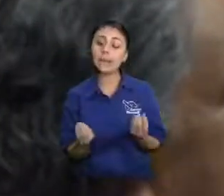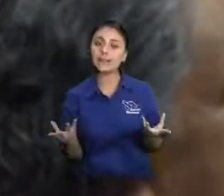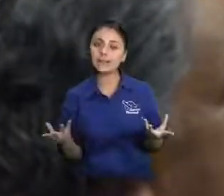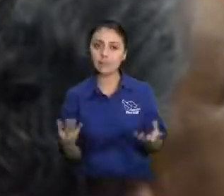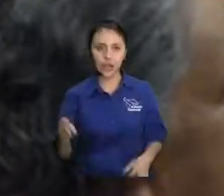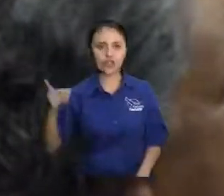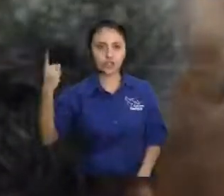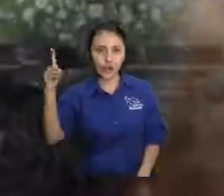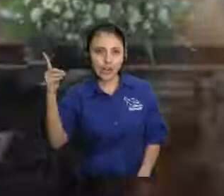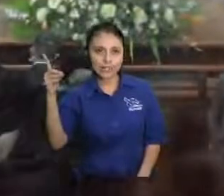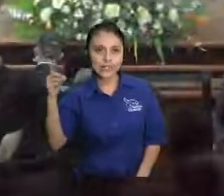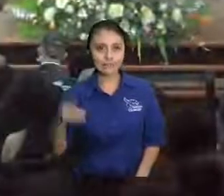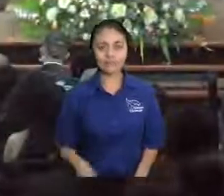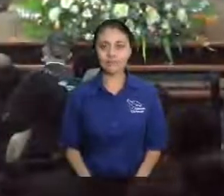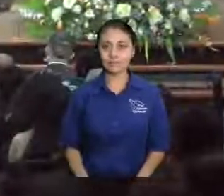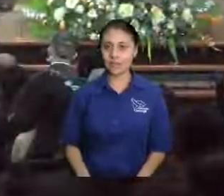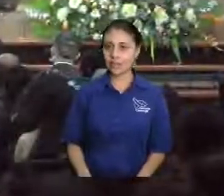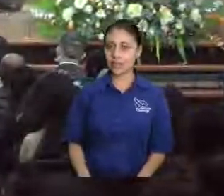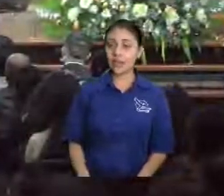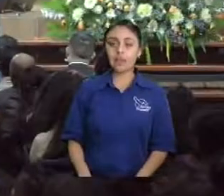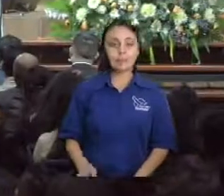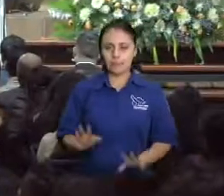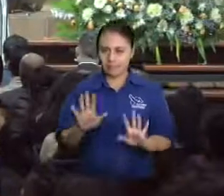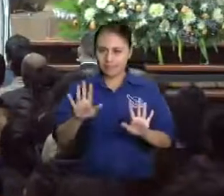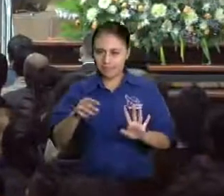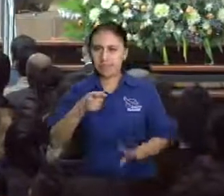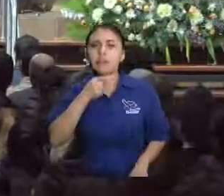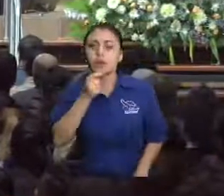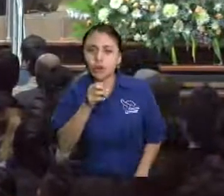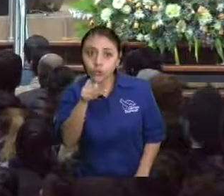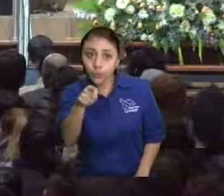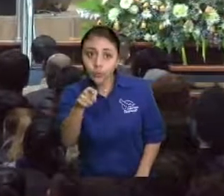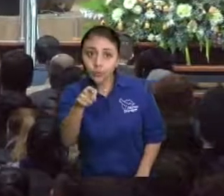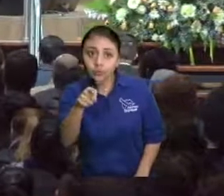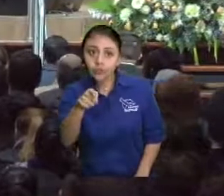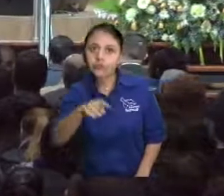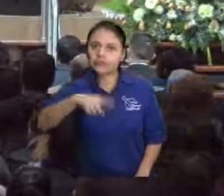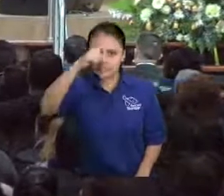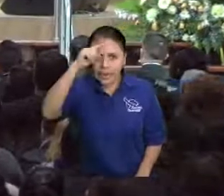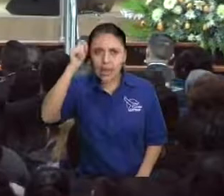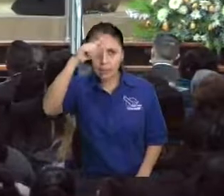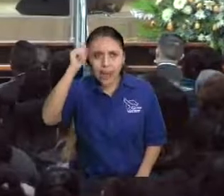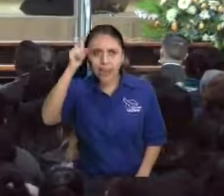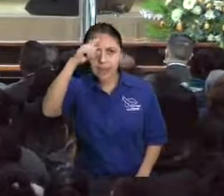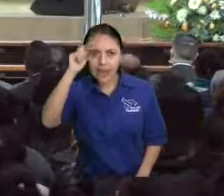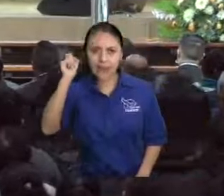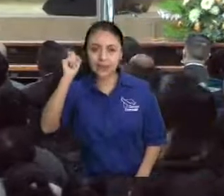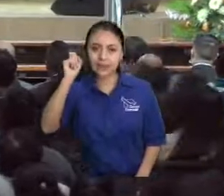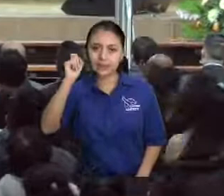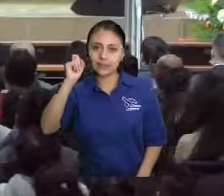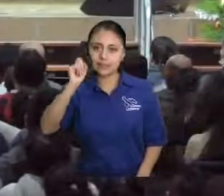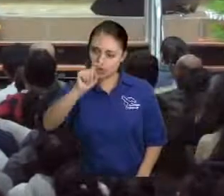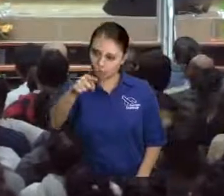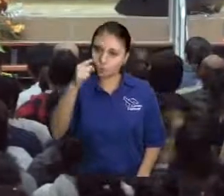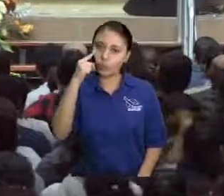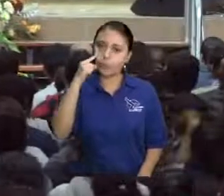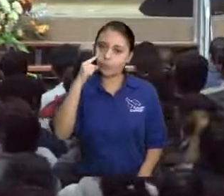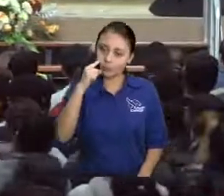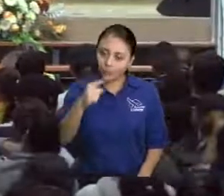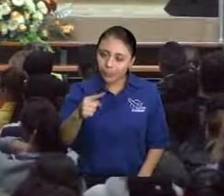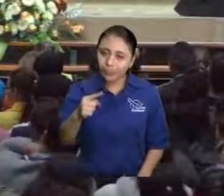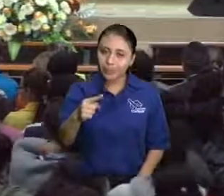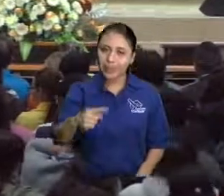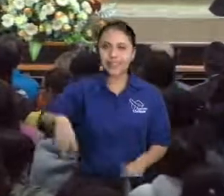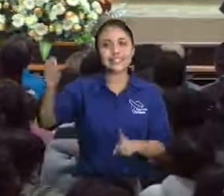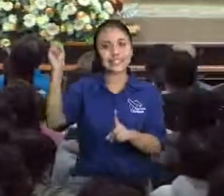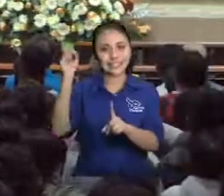Deja de estar codiciando eso y ponte a chambear. Si sigues soñando, jamás vas a tener ni un billete verde de esos. Si